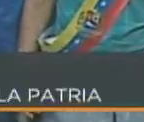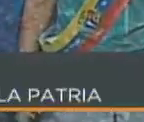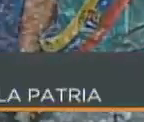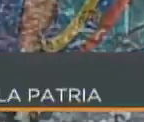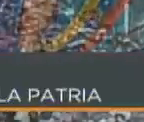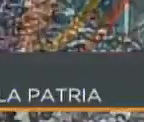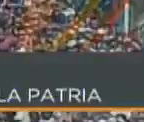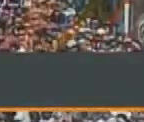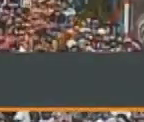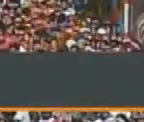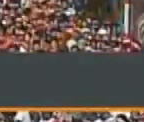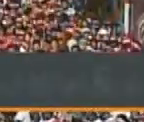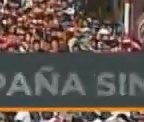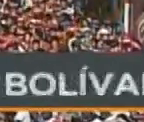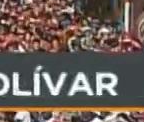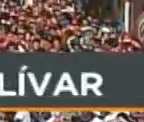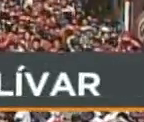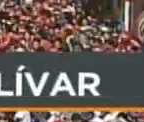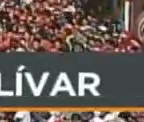si lo pido